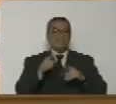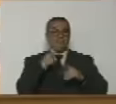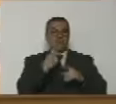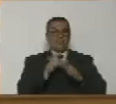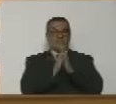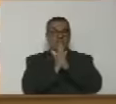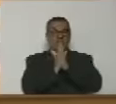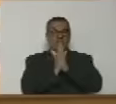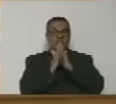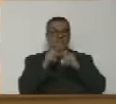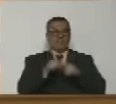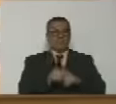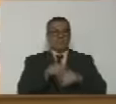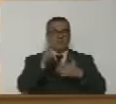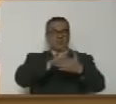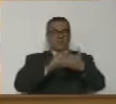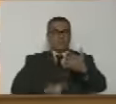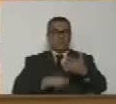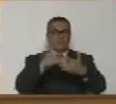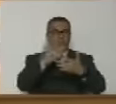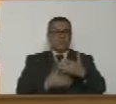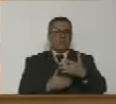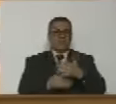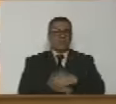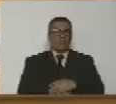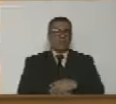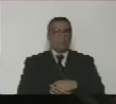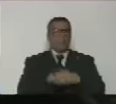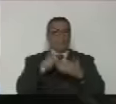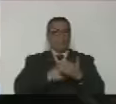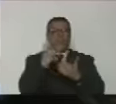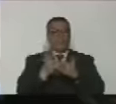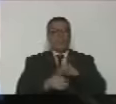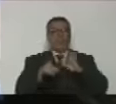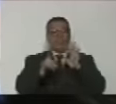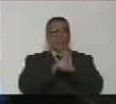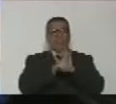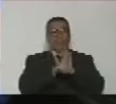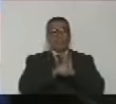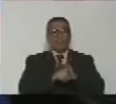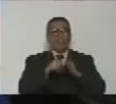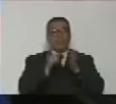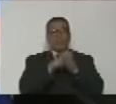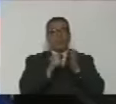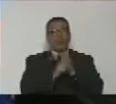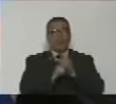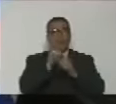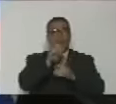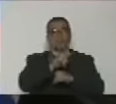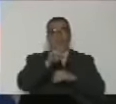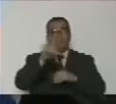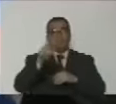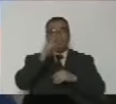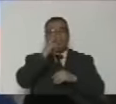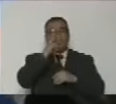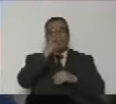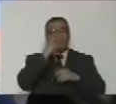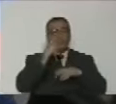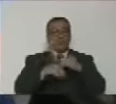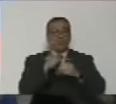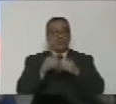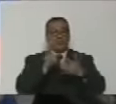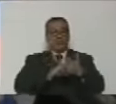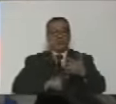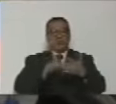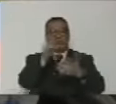Sírvase, por favor, dar lectura a el proyecto de ley desde el punto 21, sirviéndose